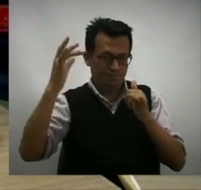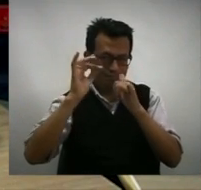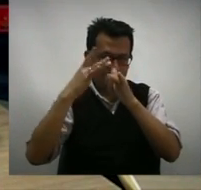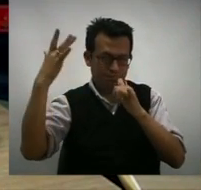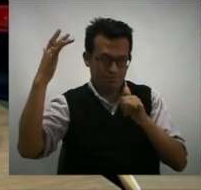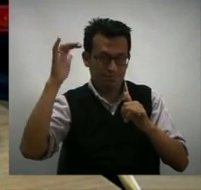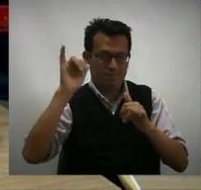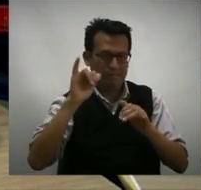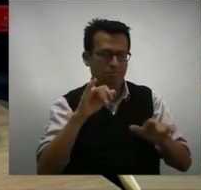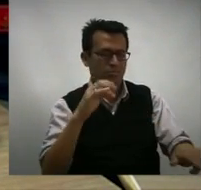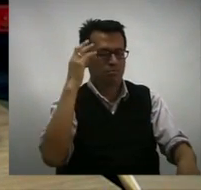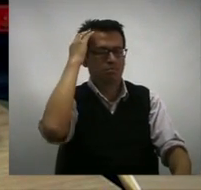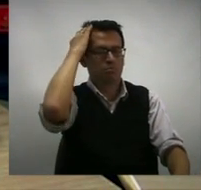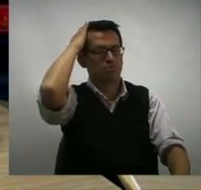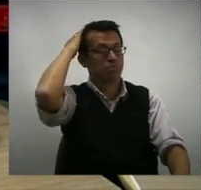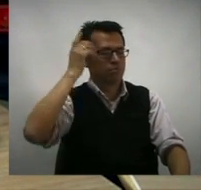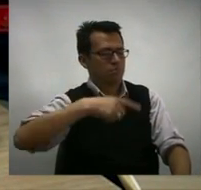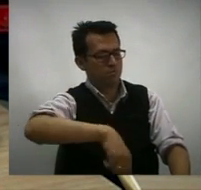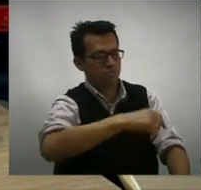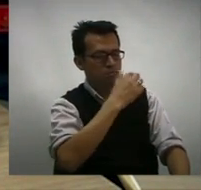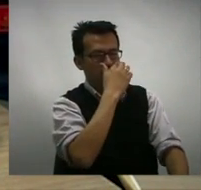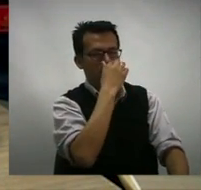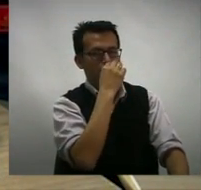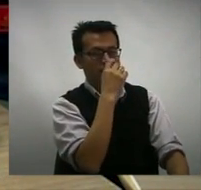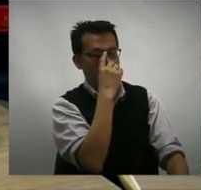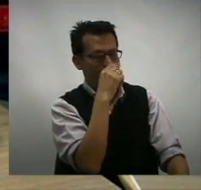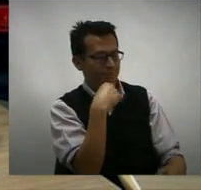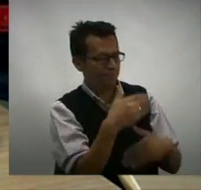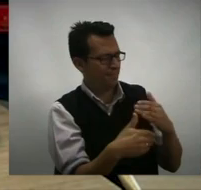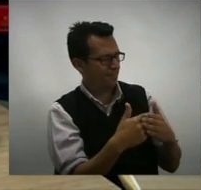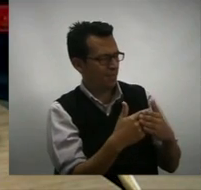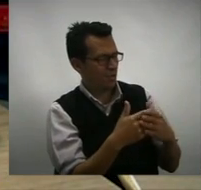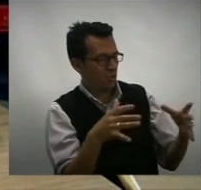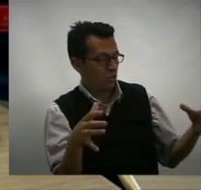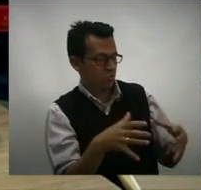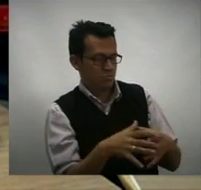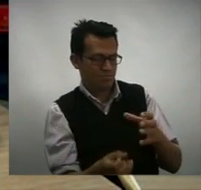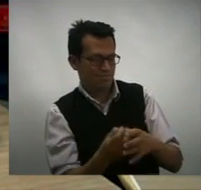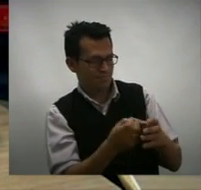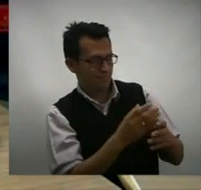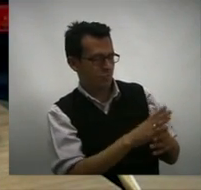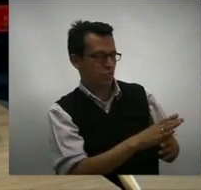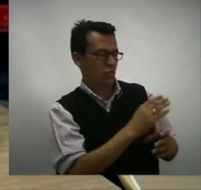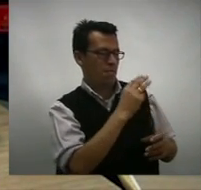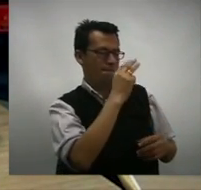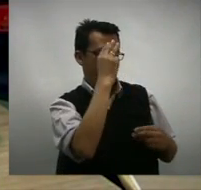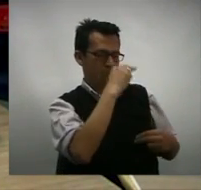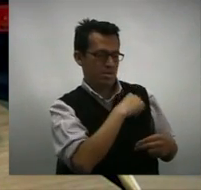filósofos continuaron, y el técnico-político, que estuvo constituido por todo un conjunto de reglamentos militares,